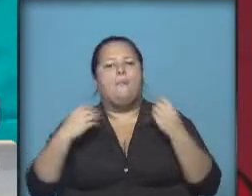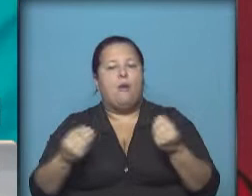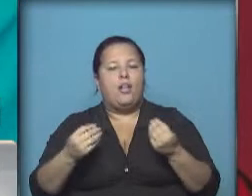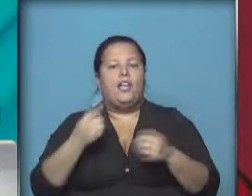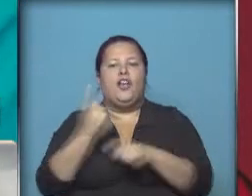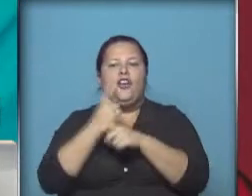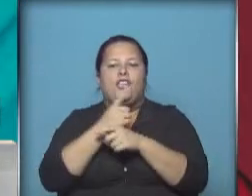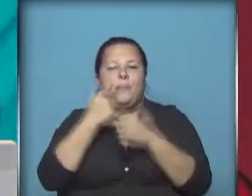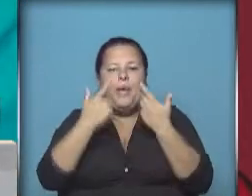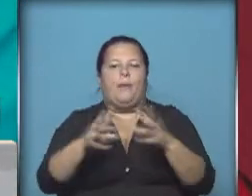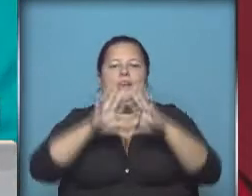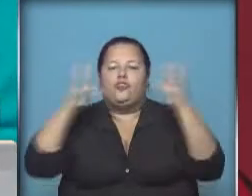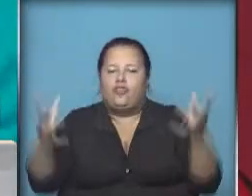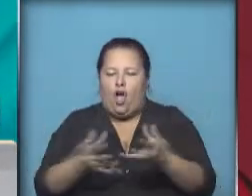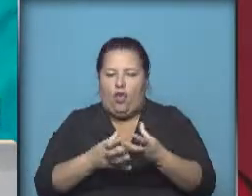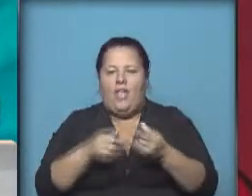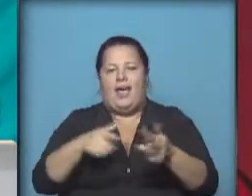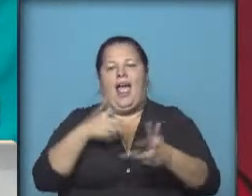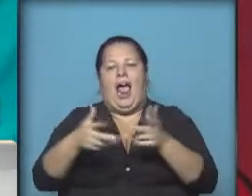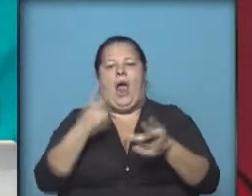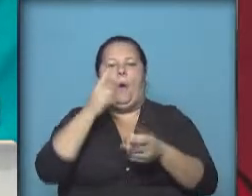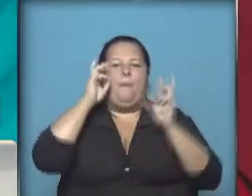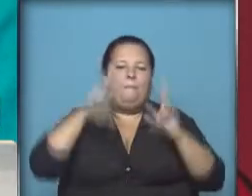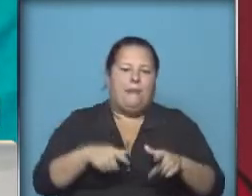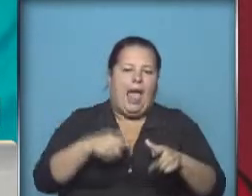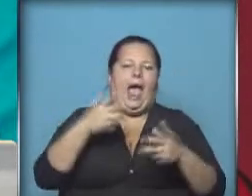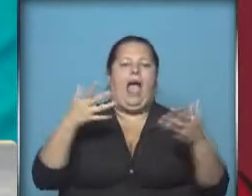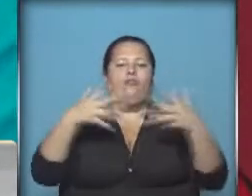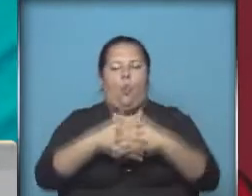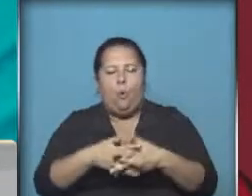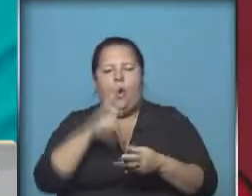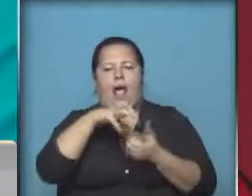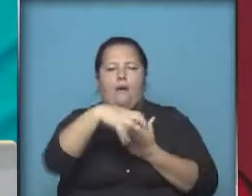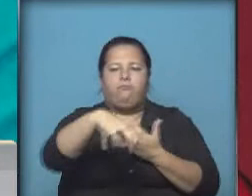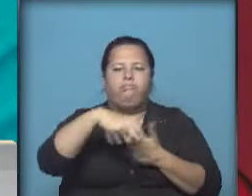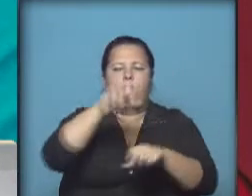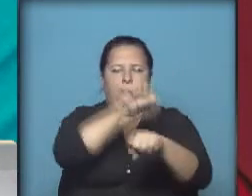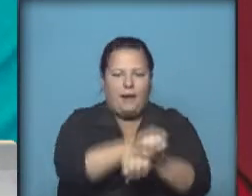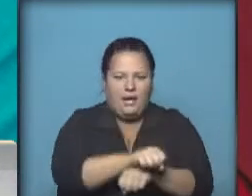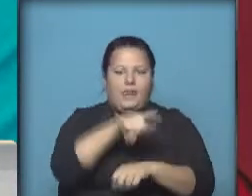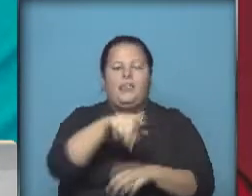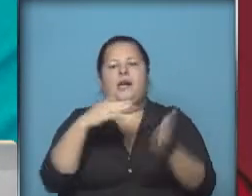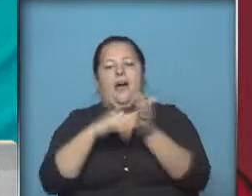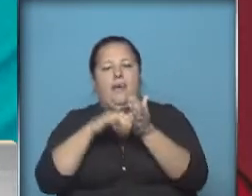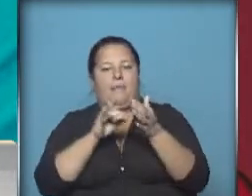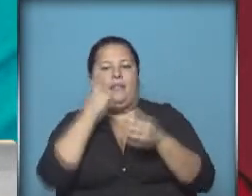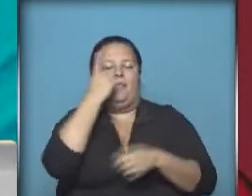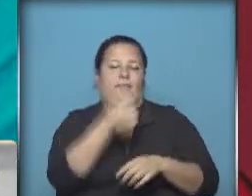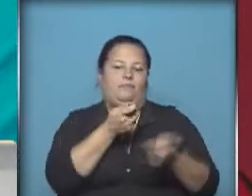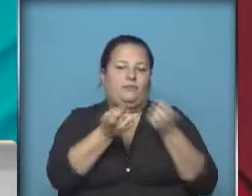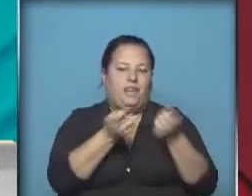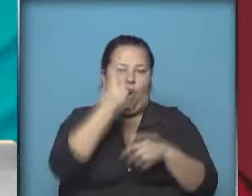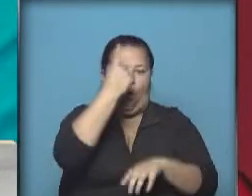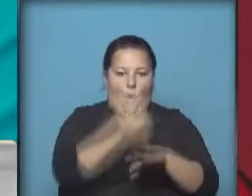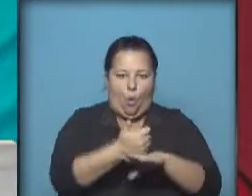no permite que se vea el contexto. ¿No? En esto que hablamos que había un plan sistemático donde cada centro clandestino de detención dependía